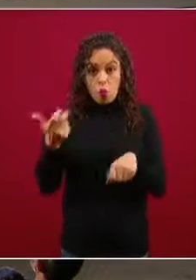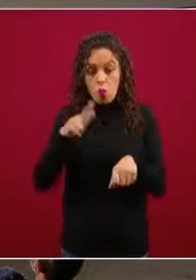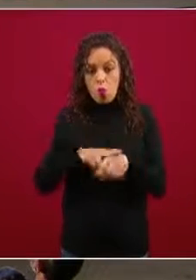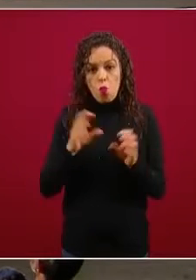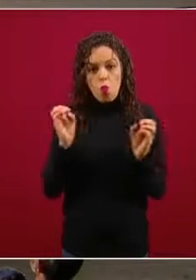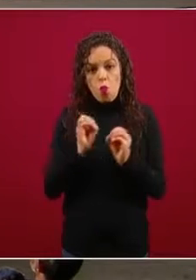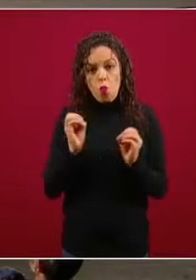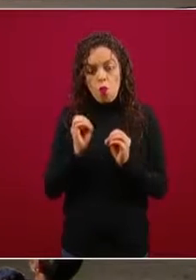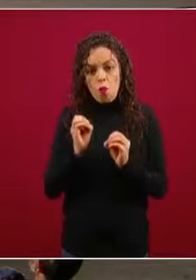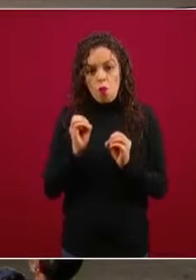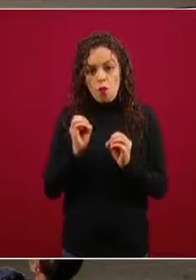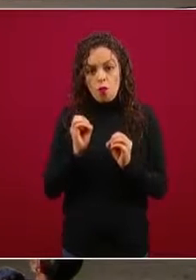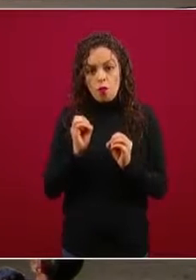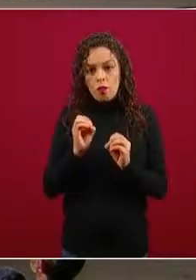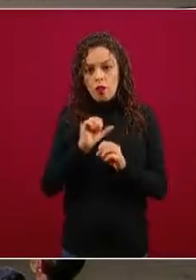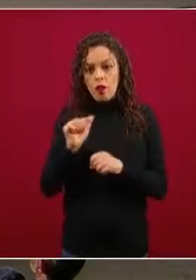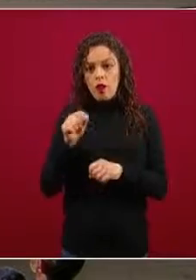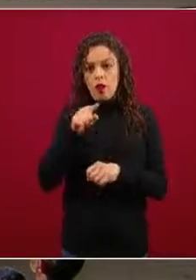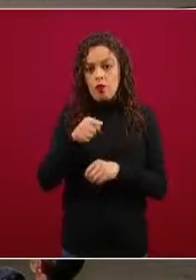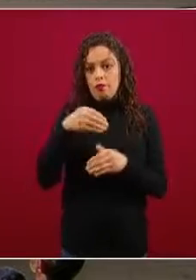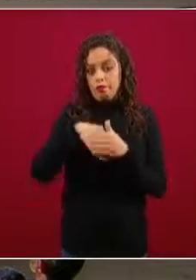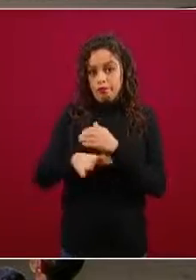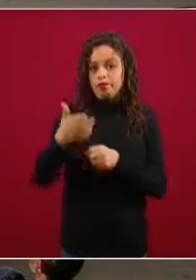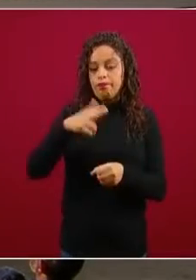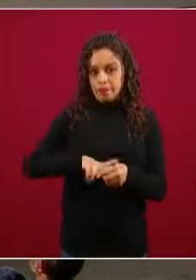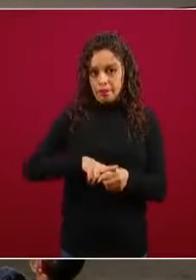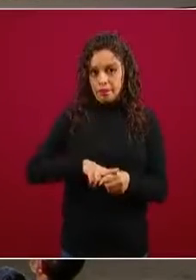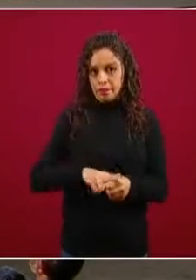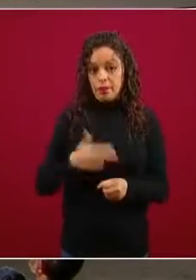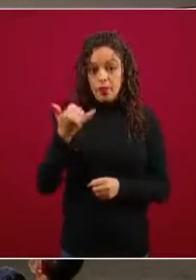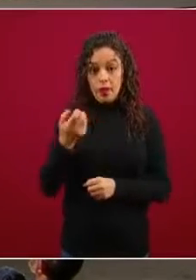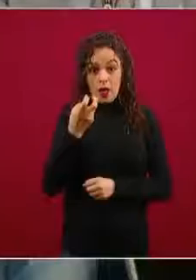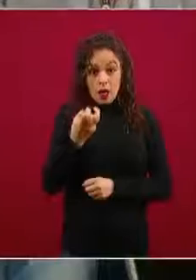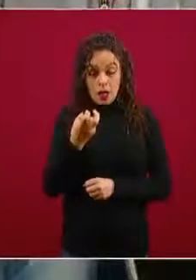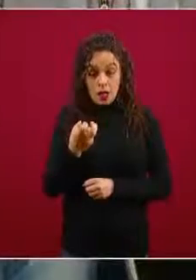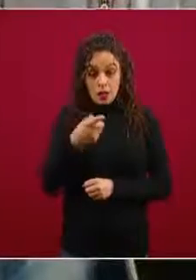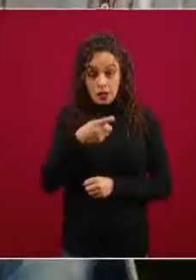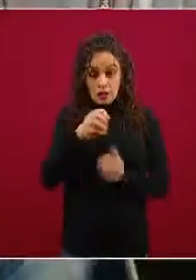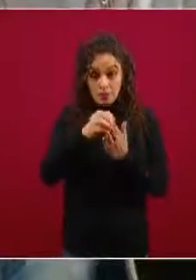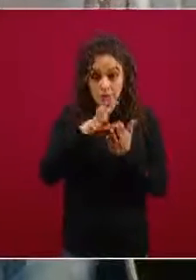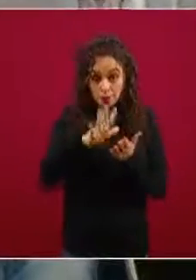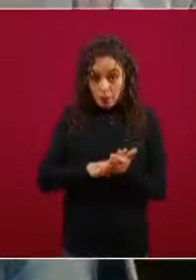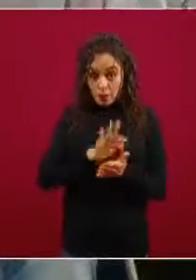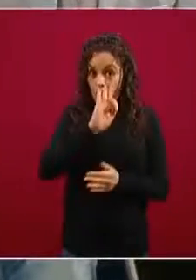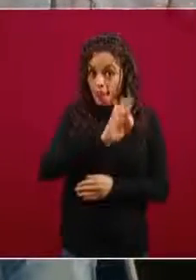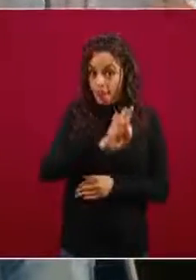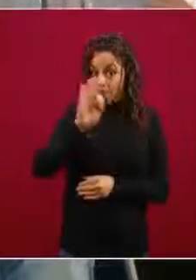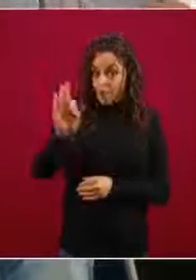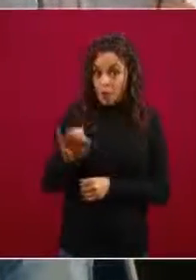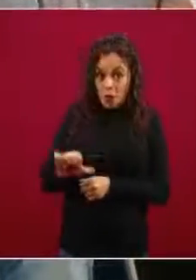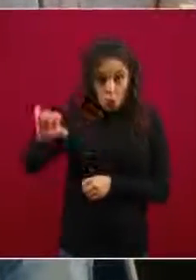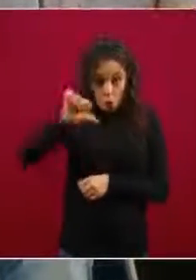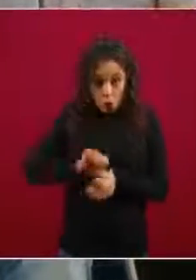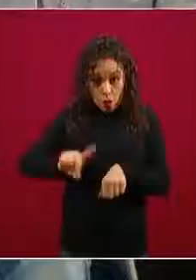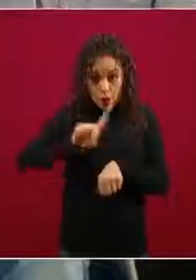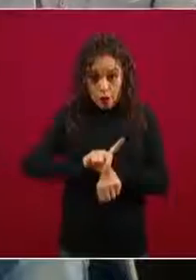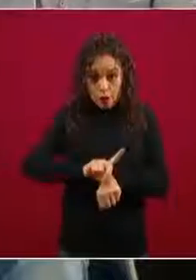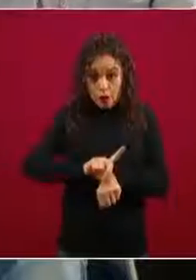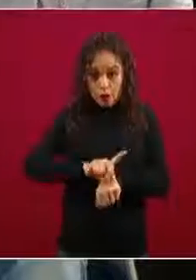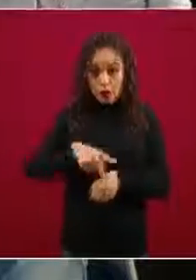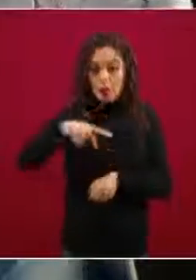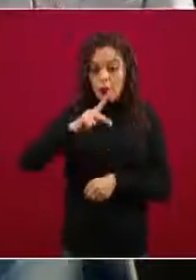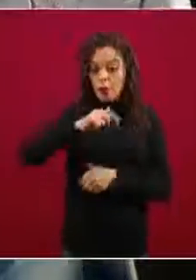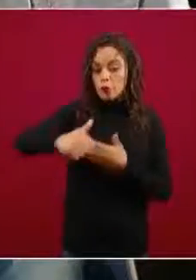mostró, y si este reporte es con fecha, creo que sí, de hoy, pero es que en la app de la Ciudad de México